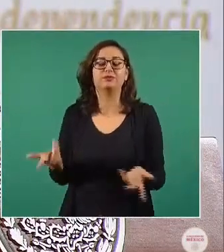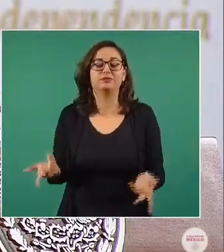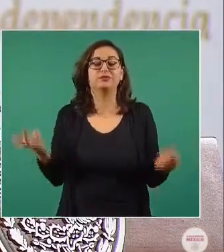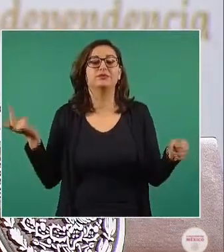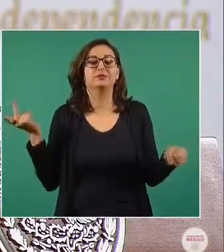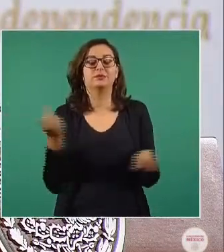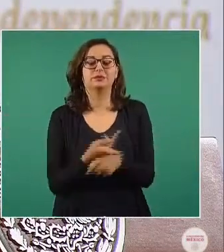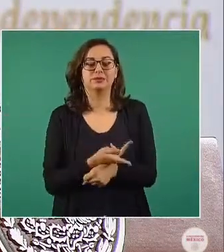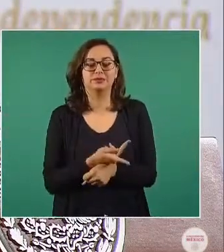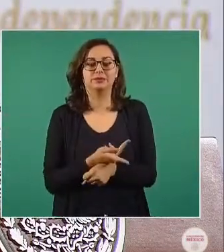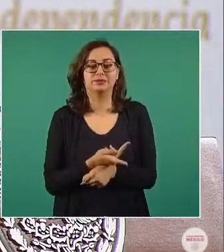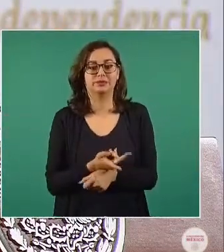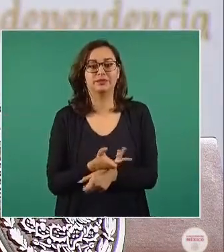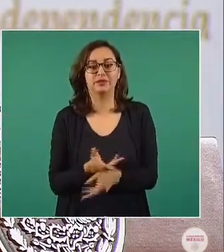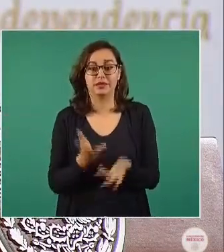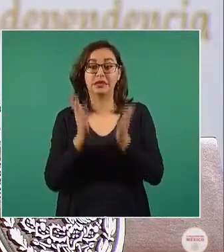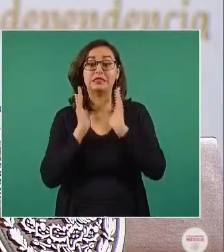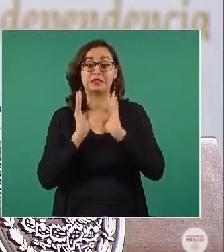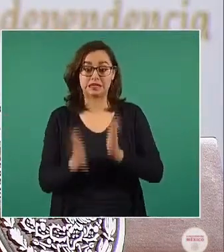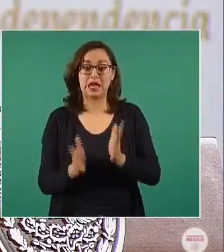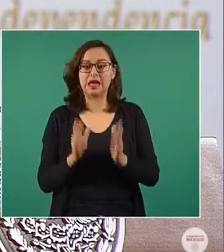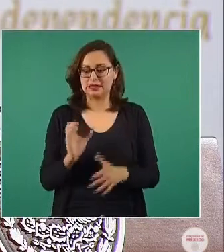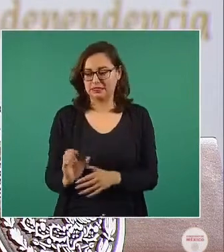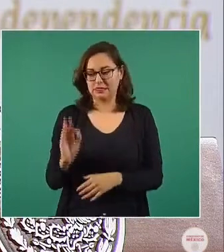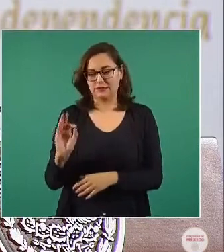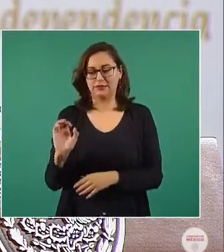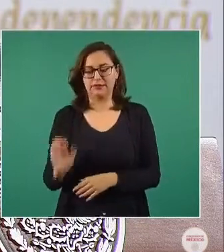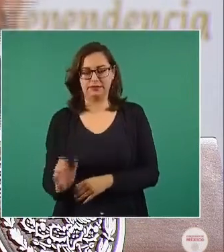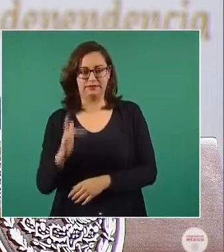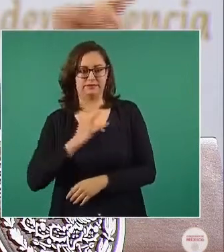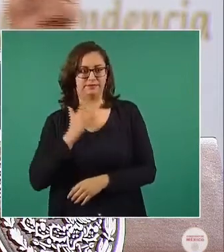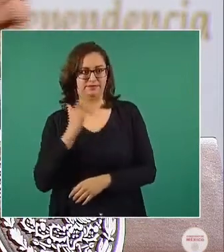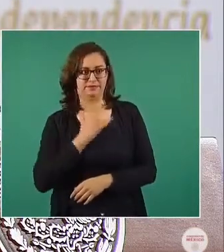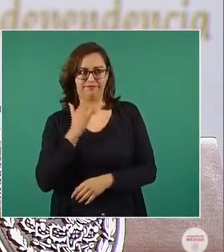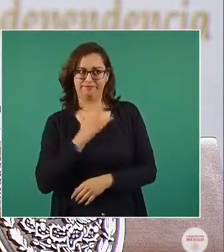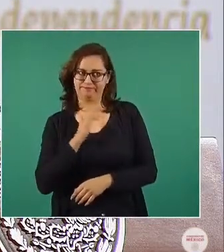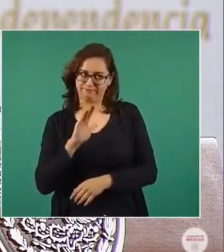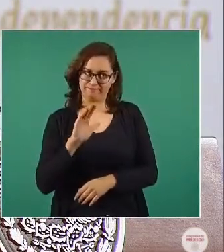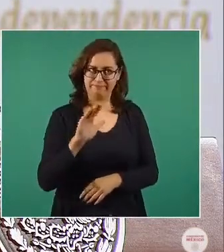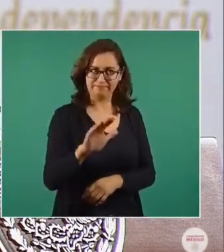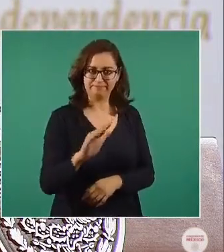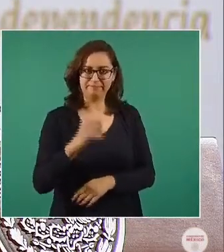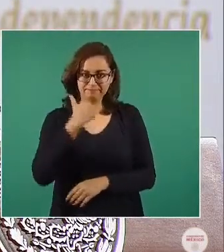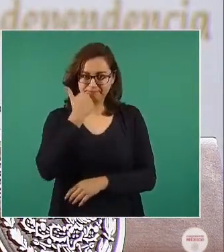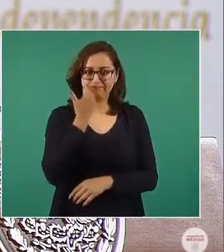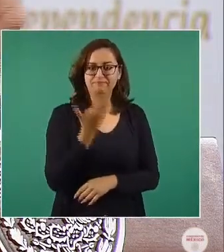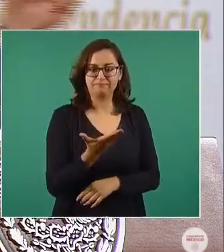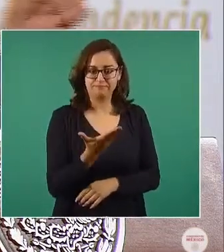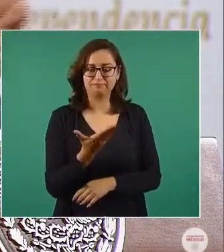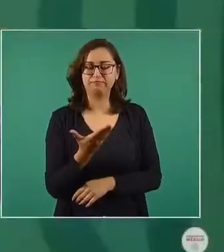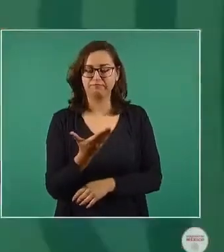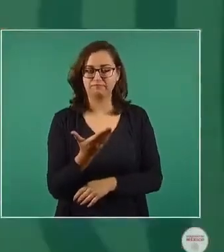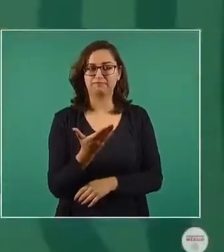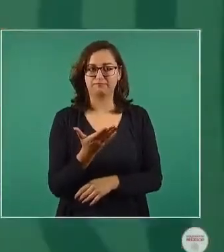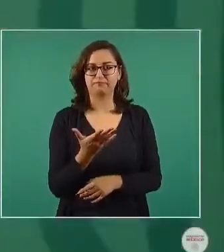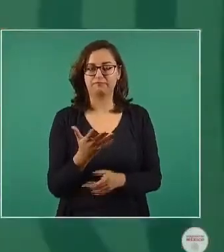se hizo la licitación, ganó una empresa de Nuevo